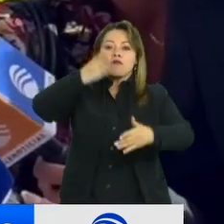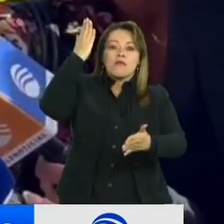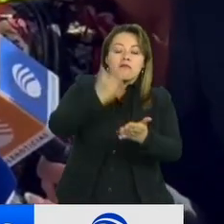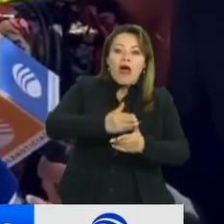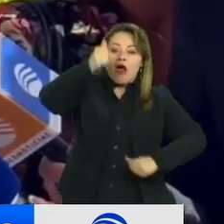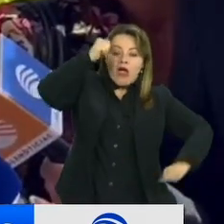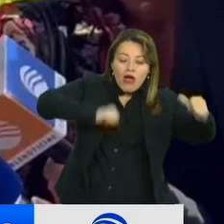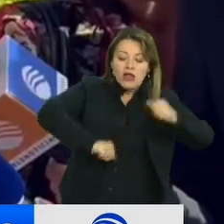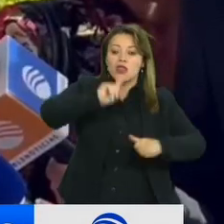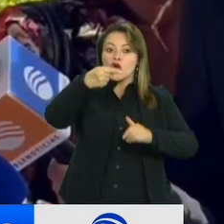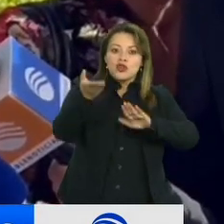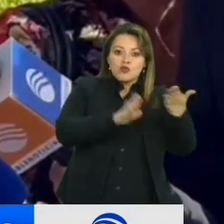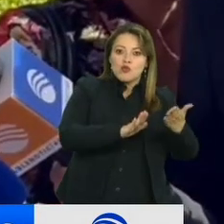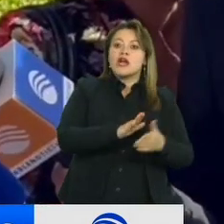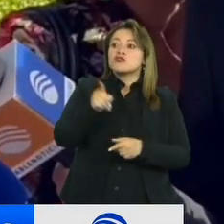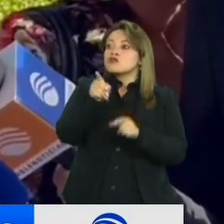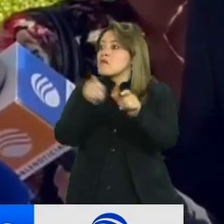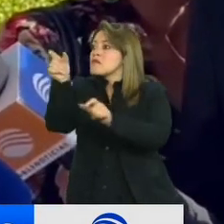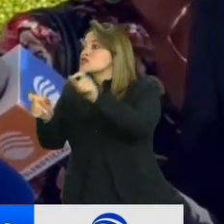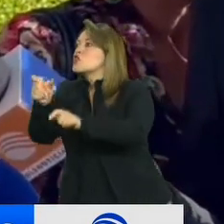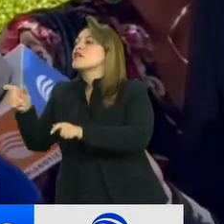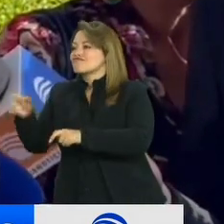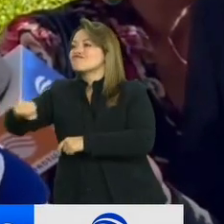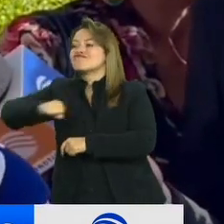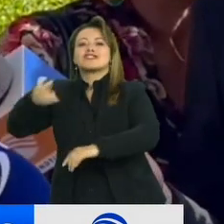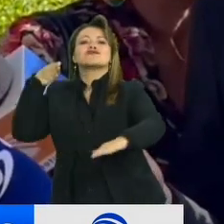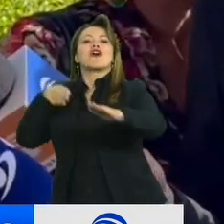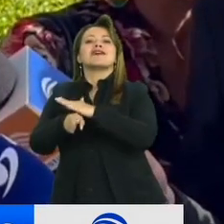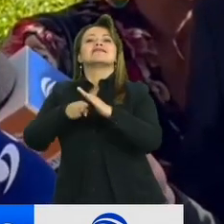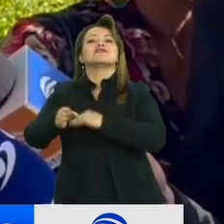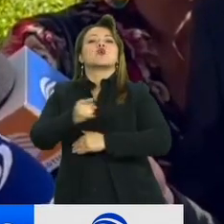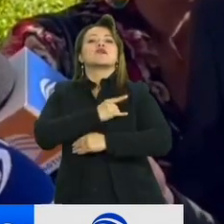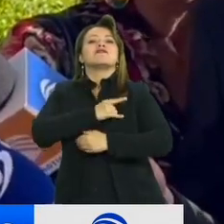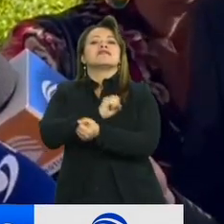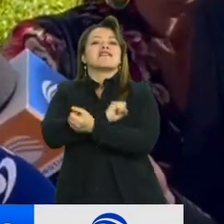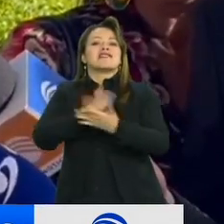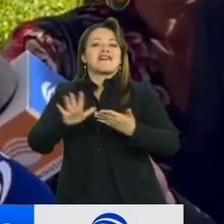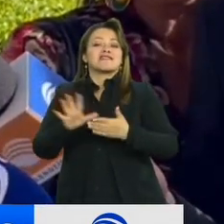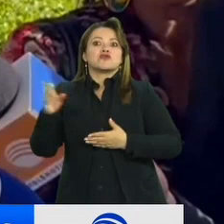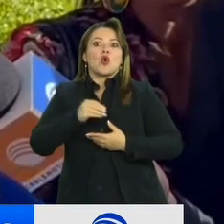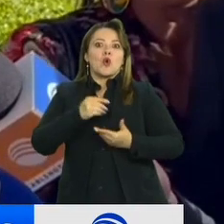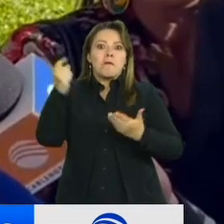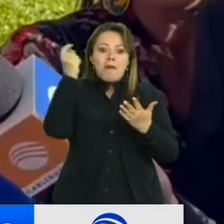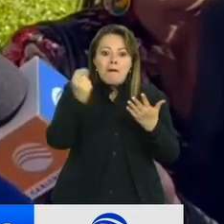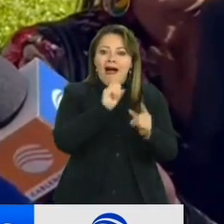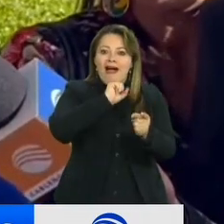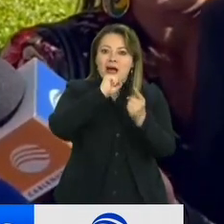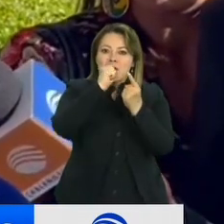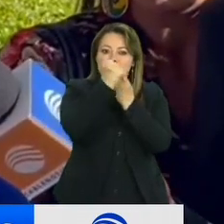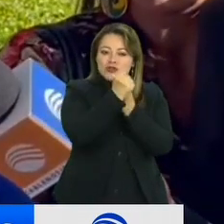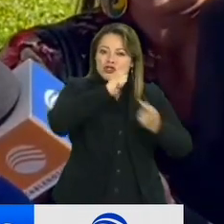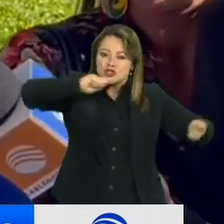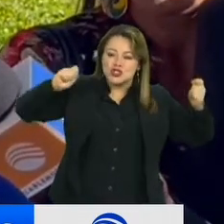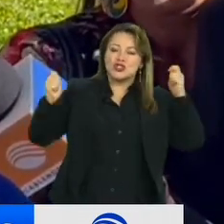vida, tengan acceso a la universidad pública gratuita. Esos cambios requieren trabajar intensamente y como la responsabilidad